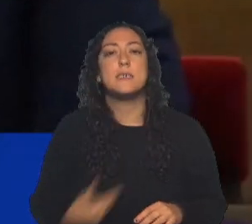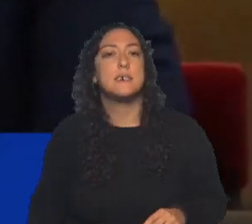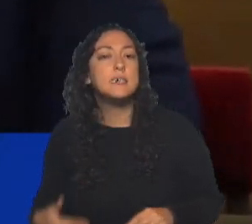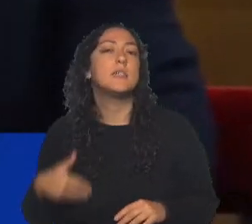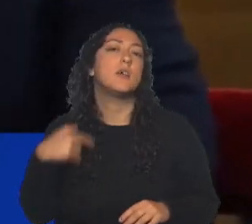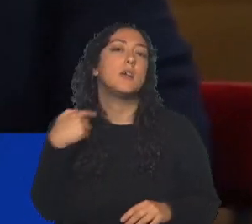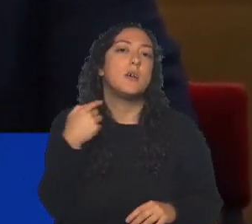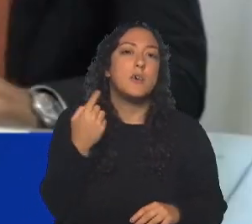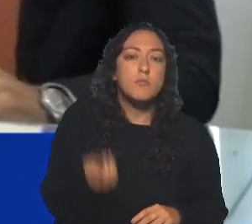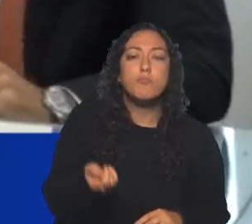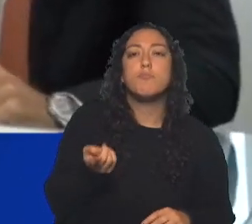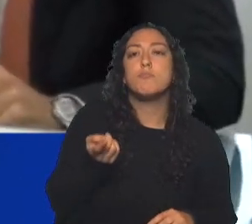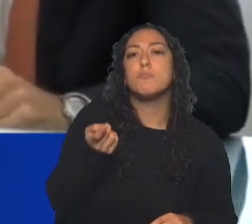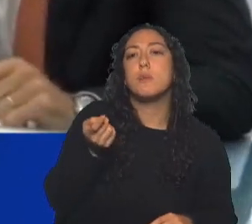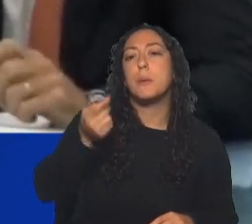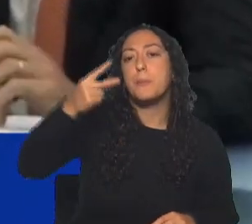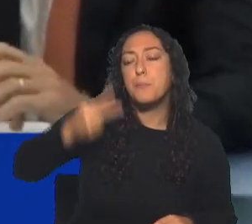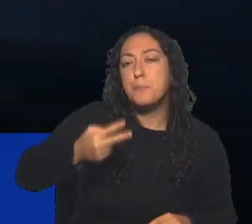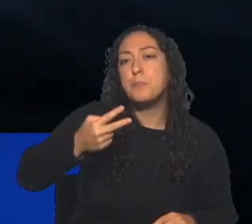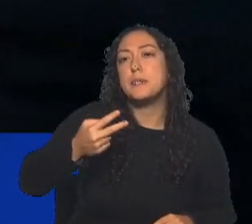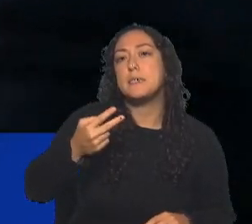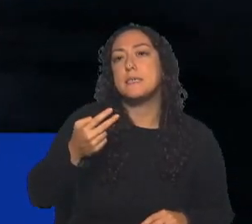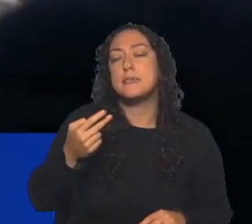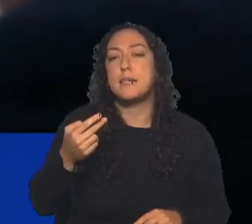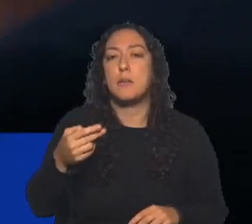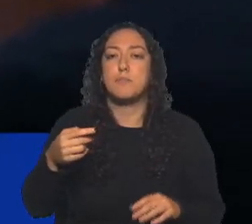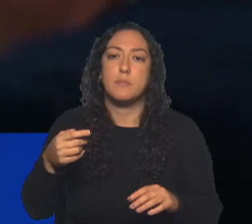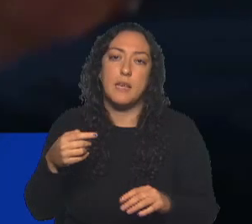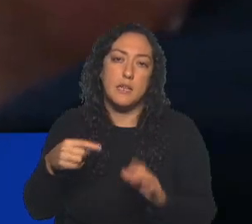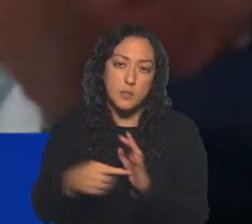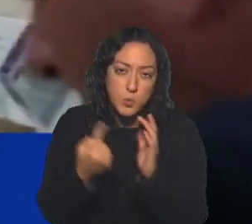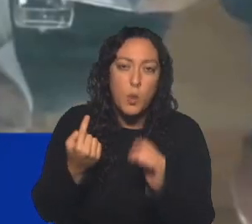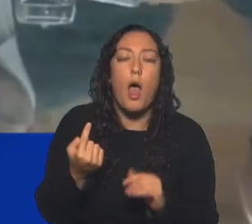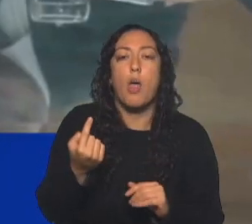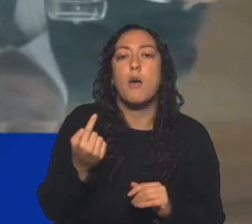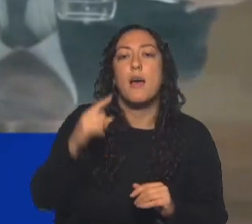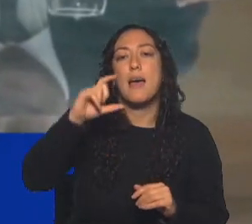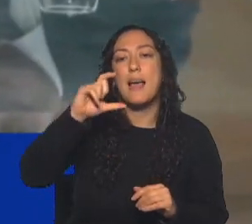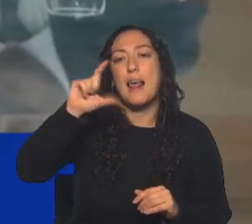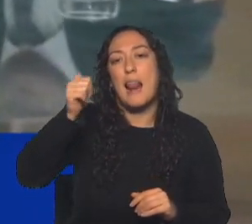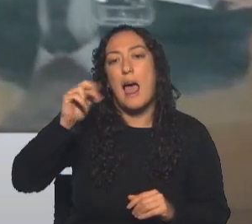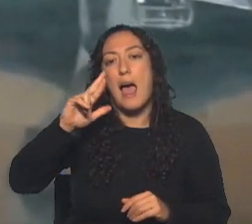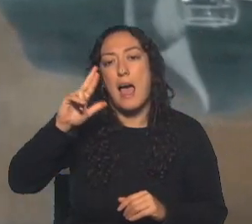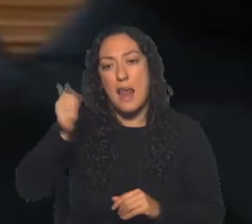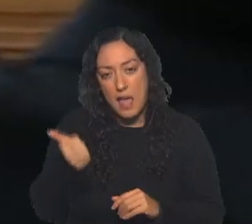Fe, Maximiliano Puyaro y la vicejefa de gobierno de la Ciudad Autónoma de Buenos Aires, Clara Mucio.